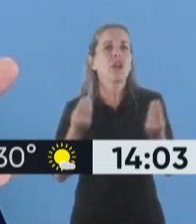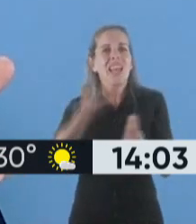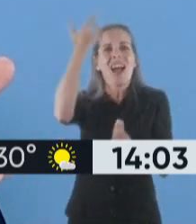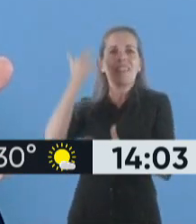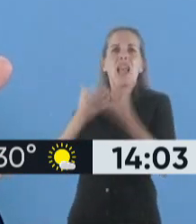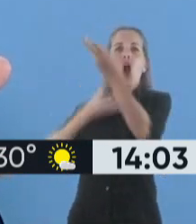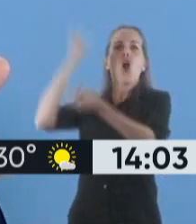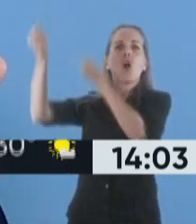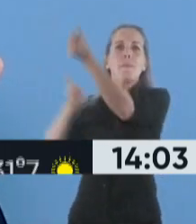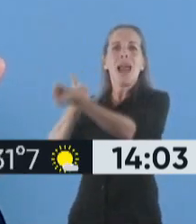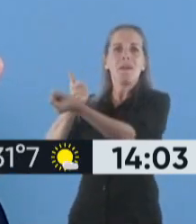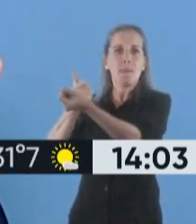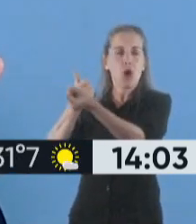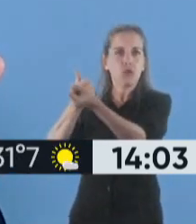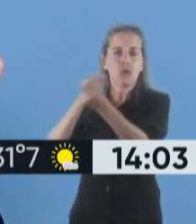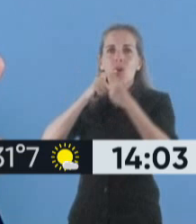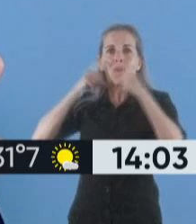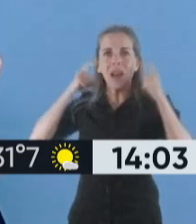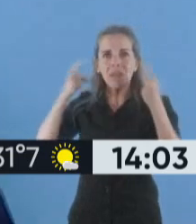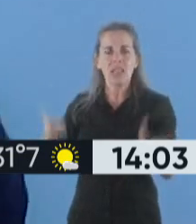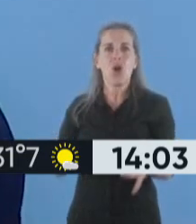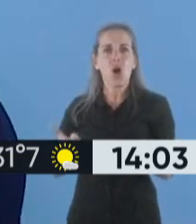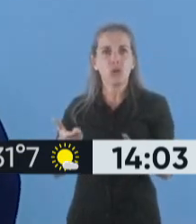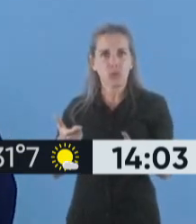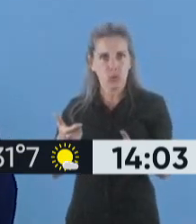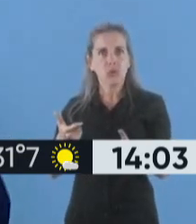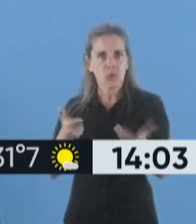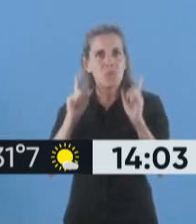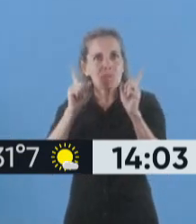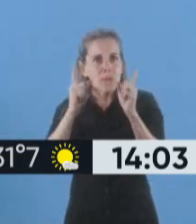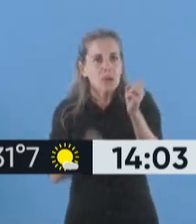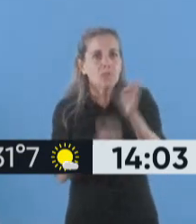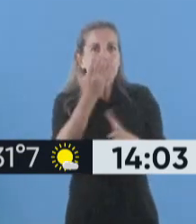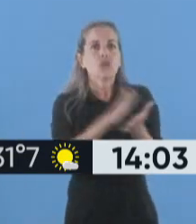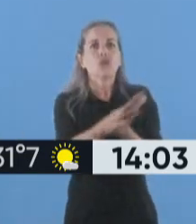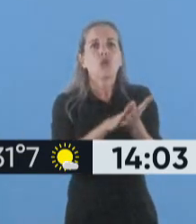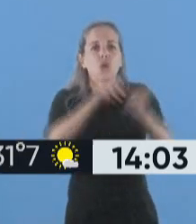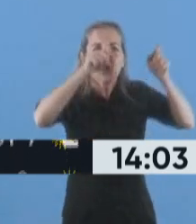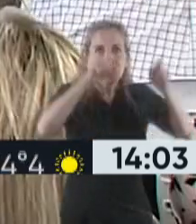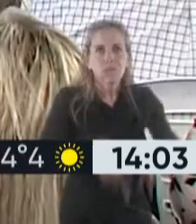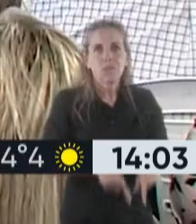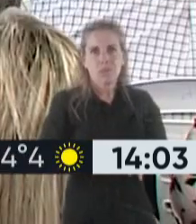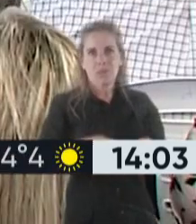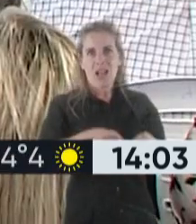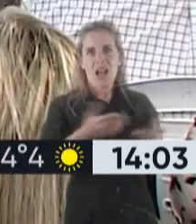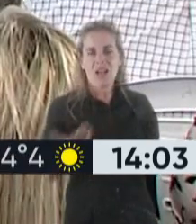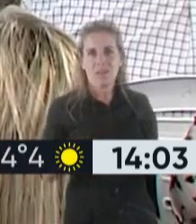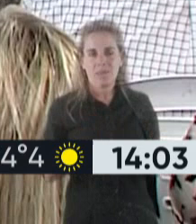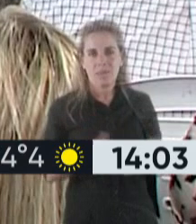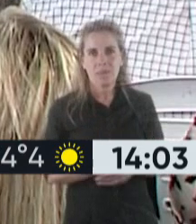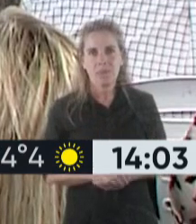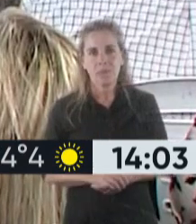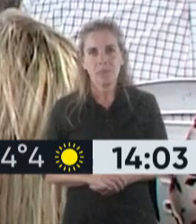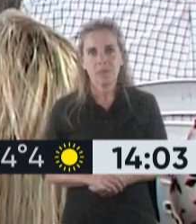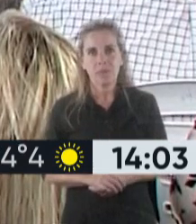dejamos de importar kits de detección. Fuimos dueños de nuestra solución, artífices de nuestro destino.